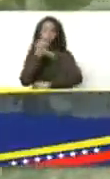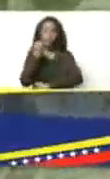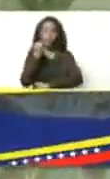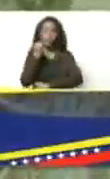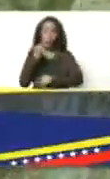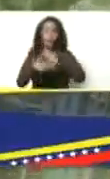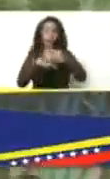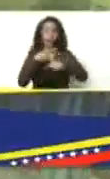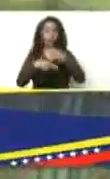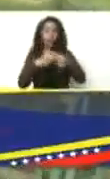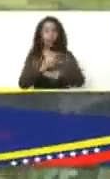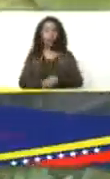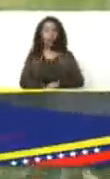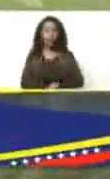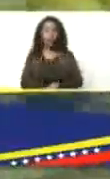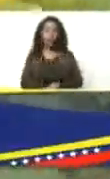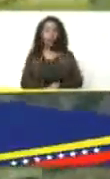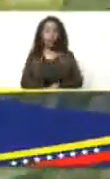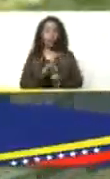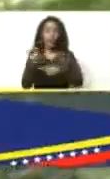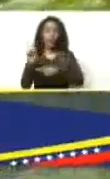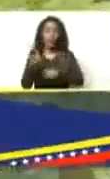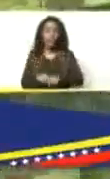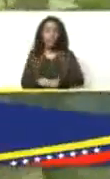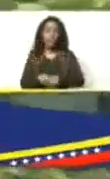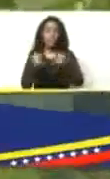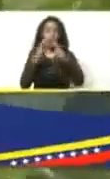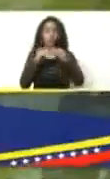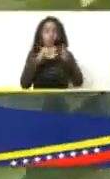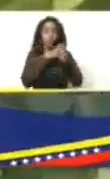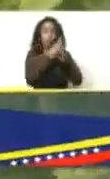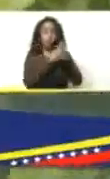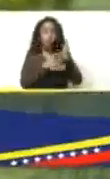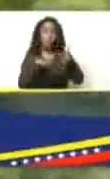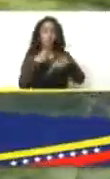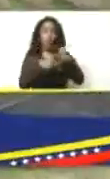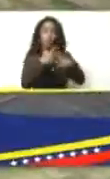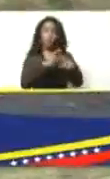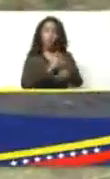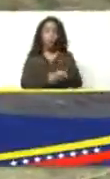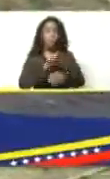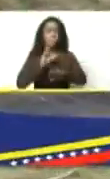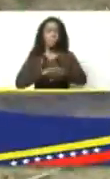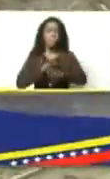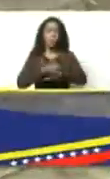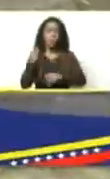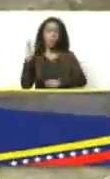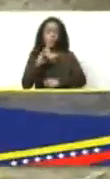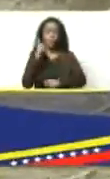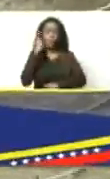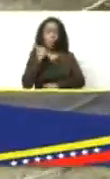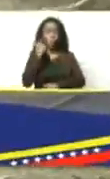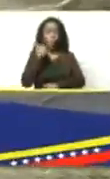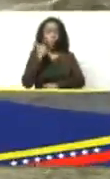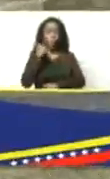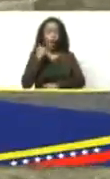compromiso revolucionario, con esto se rompen todos los esquemas productivos, porque veníamos acostumbrados